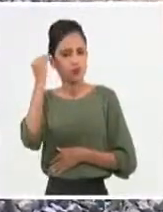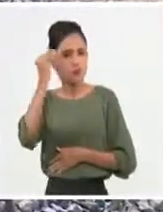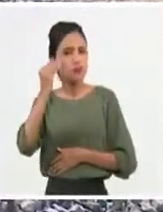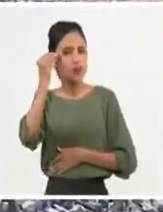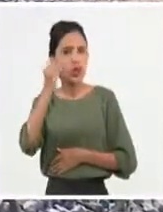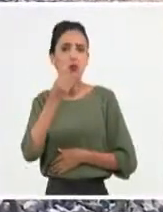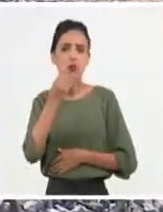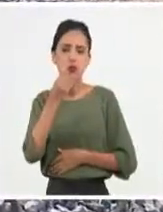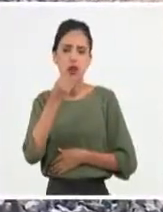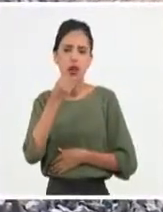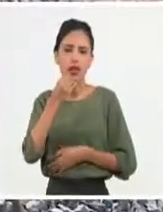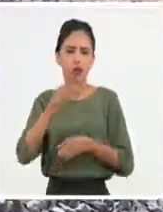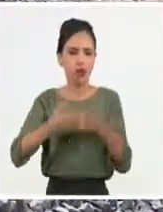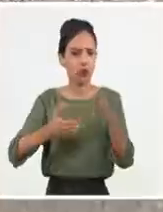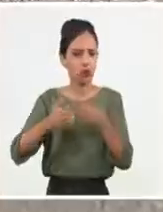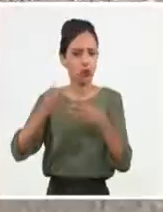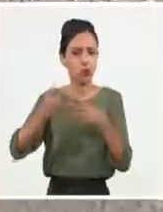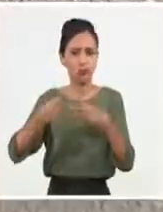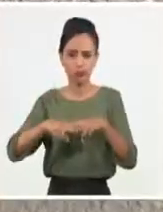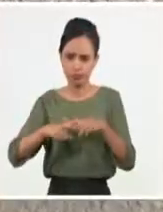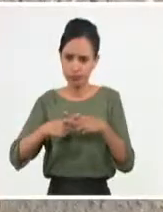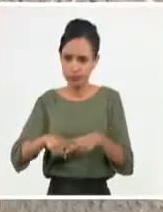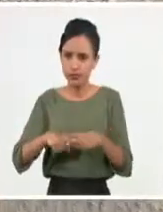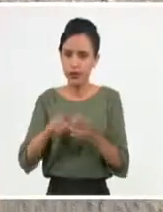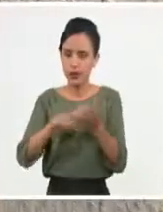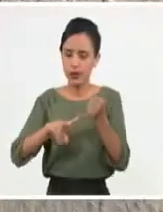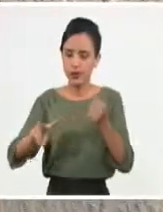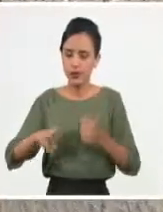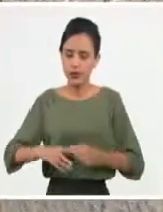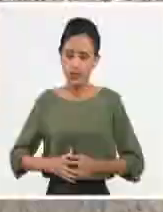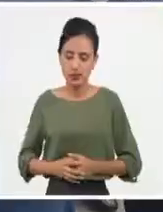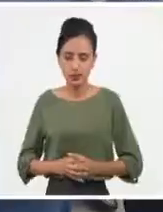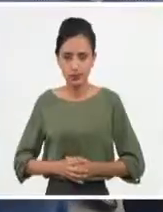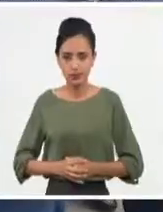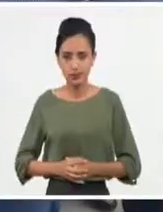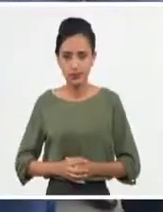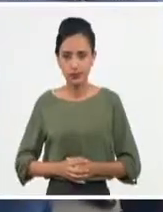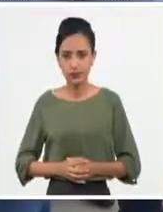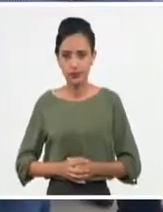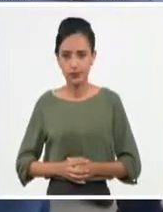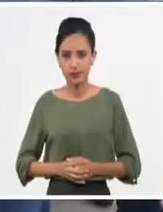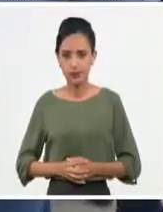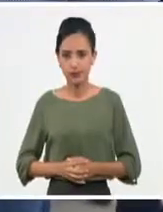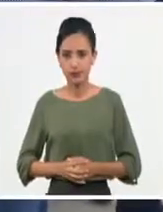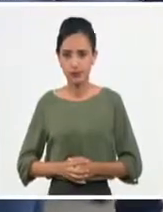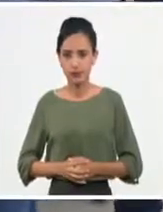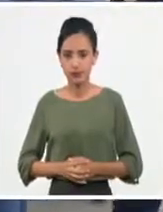recuperación de la provincia. Desde Pinar del Río, Alina López Ochoa, Sistema Informativo de la Televisión Cubana.